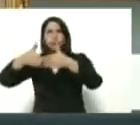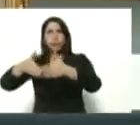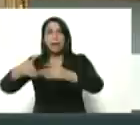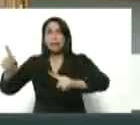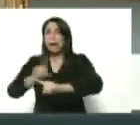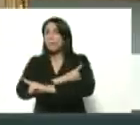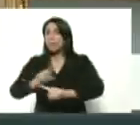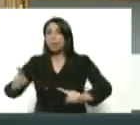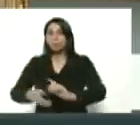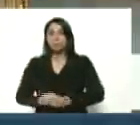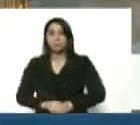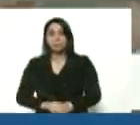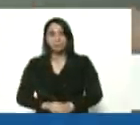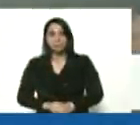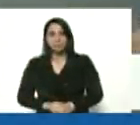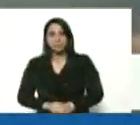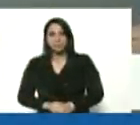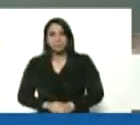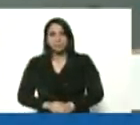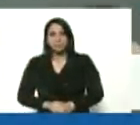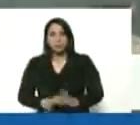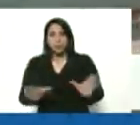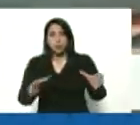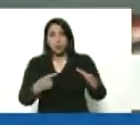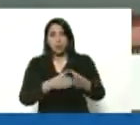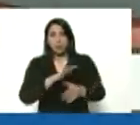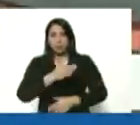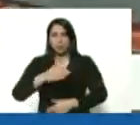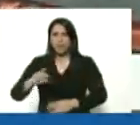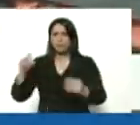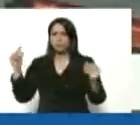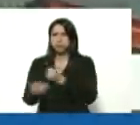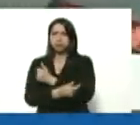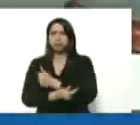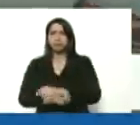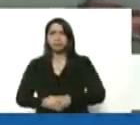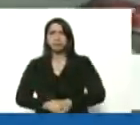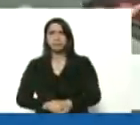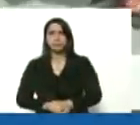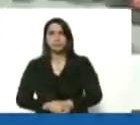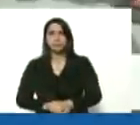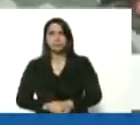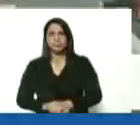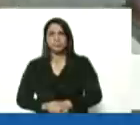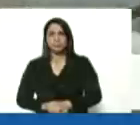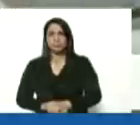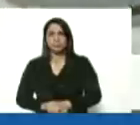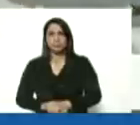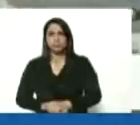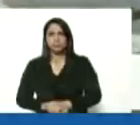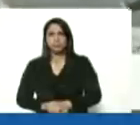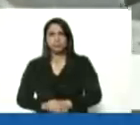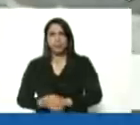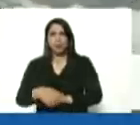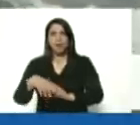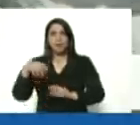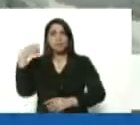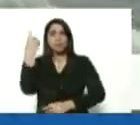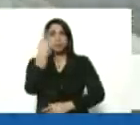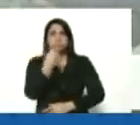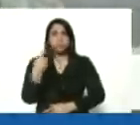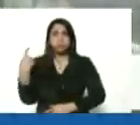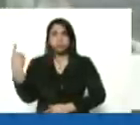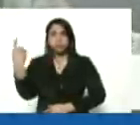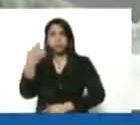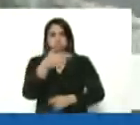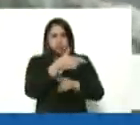inmediata. Los comandos del mar se activaron y los helicópteros